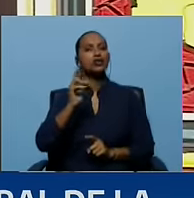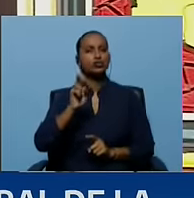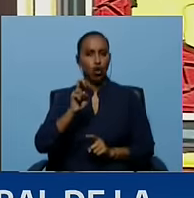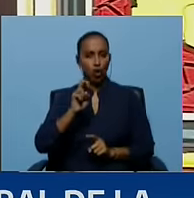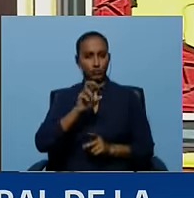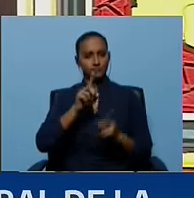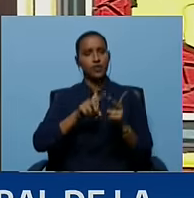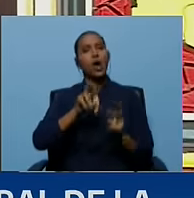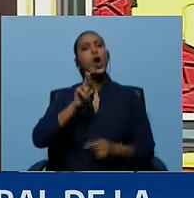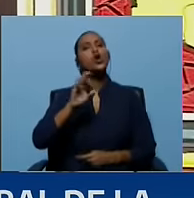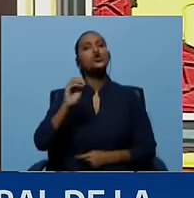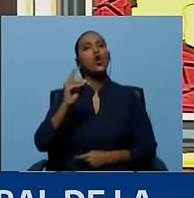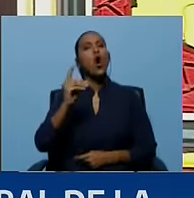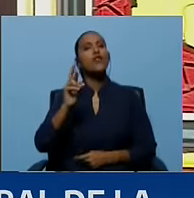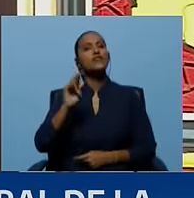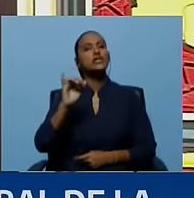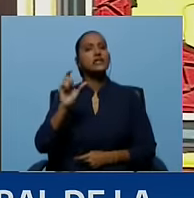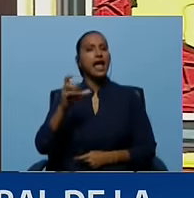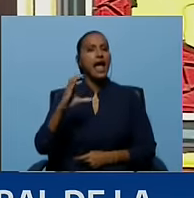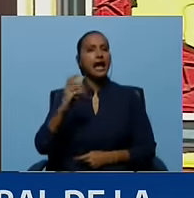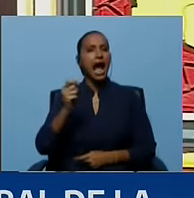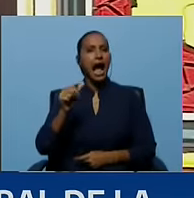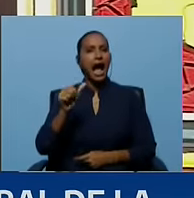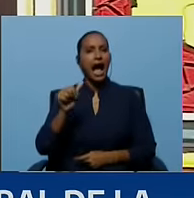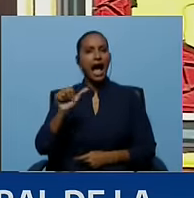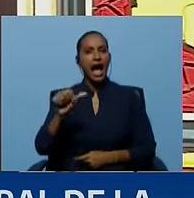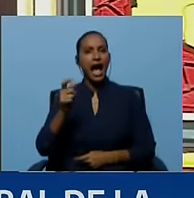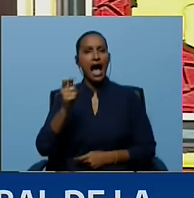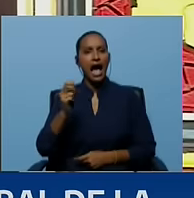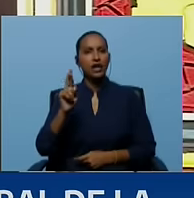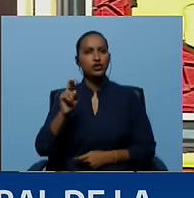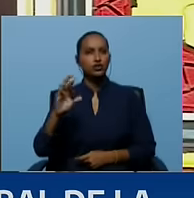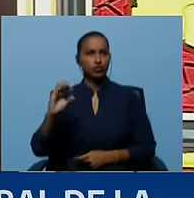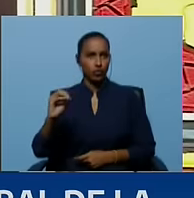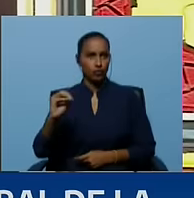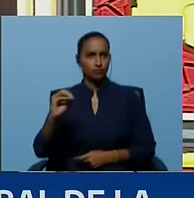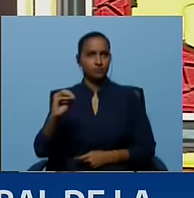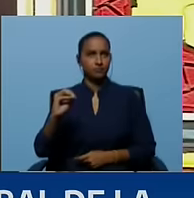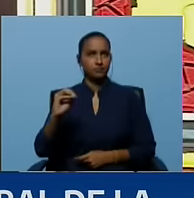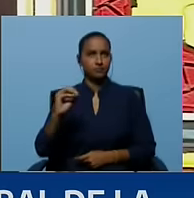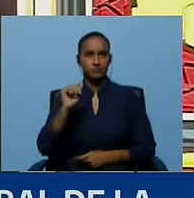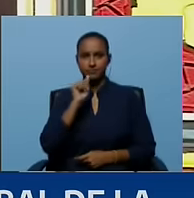pueblo de Miranda me lo preste. Héctor Rodríguez Castro.